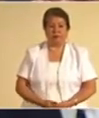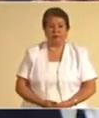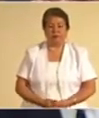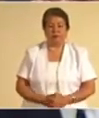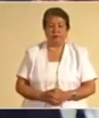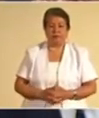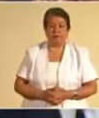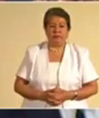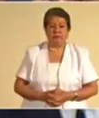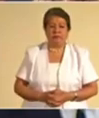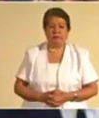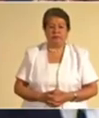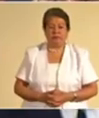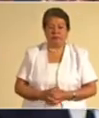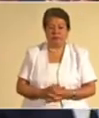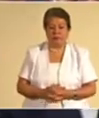Adelante, candidato, por favor. Gracias.